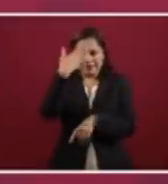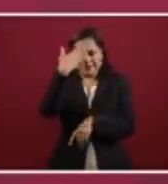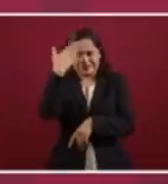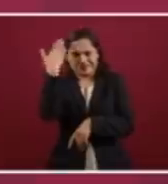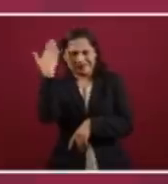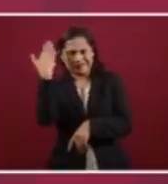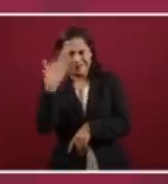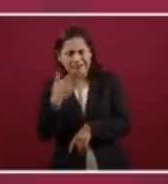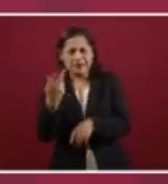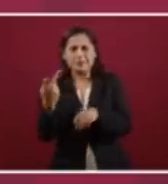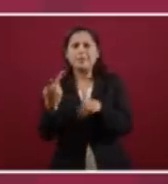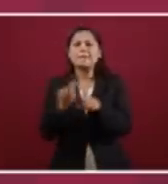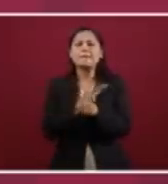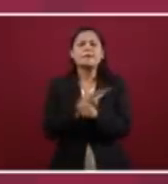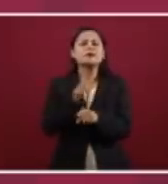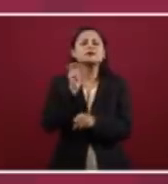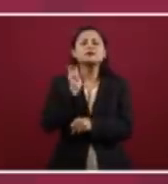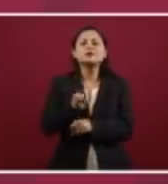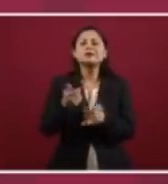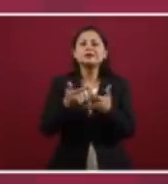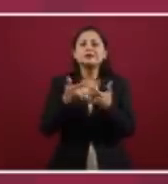que cuenten